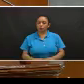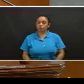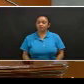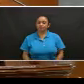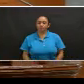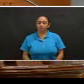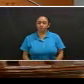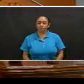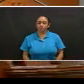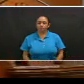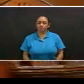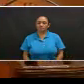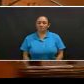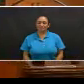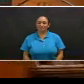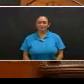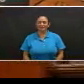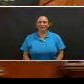otras cuatro.